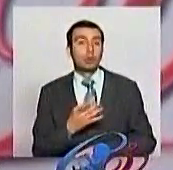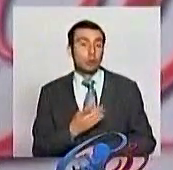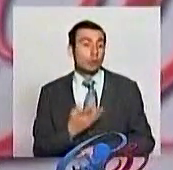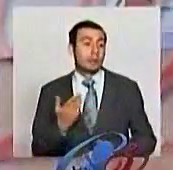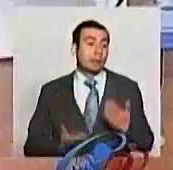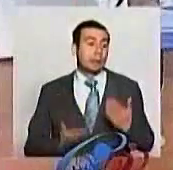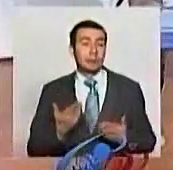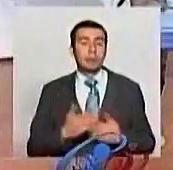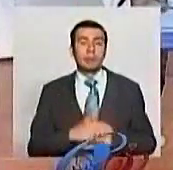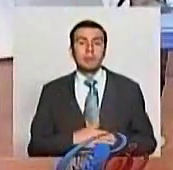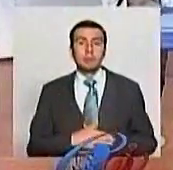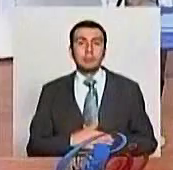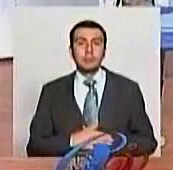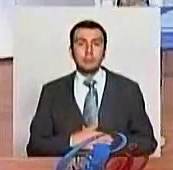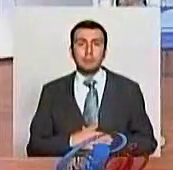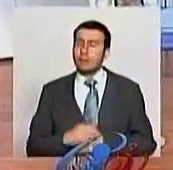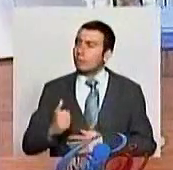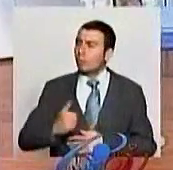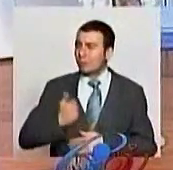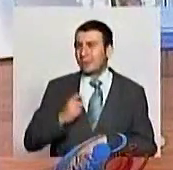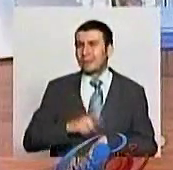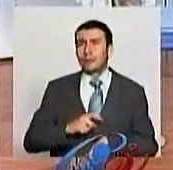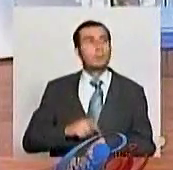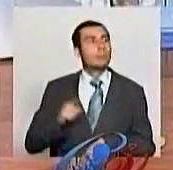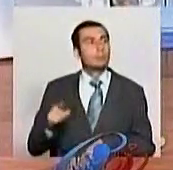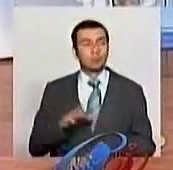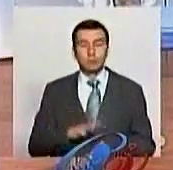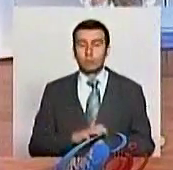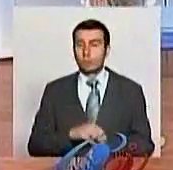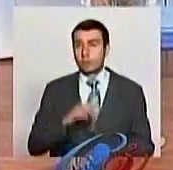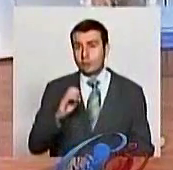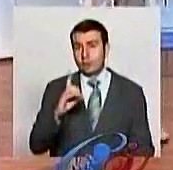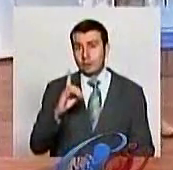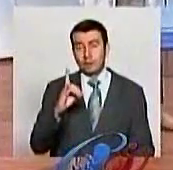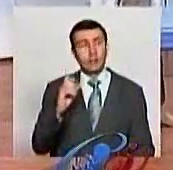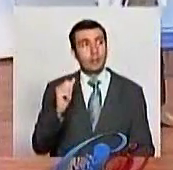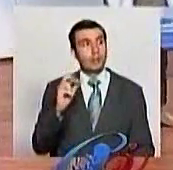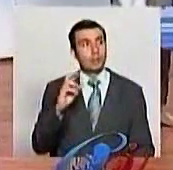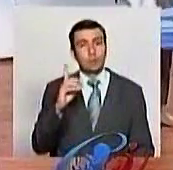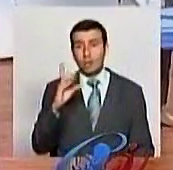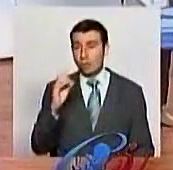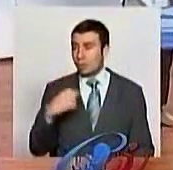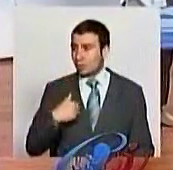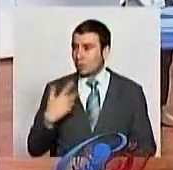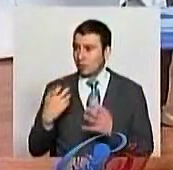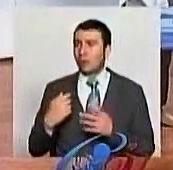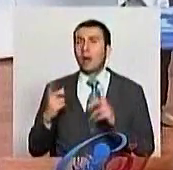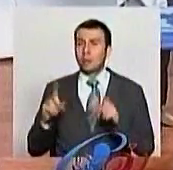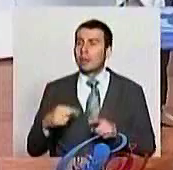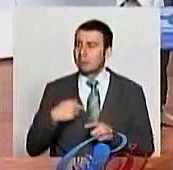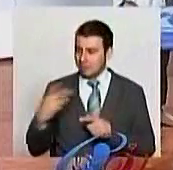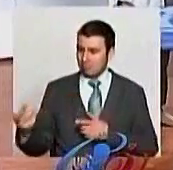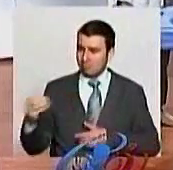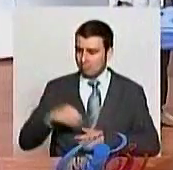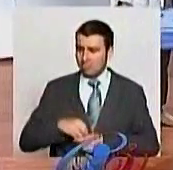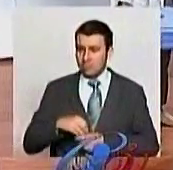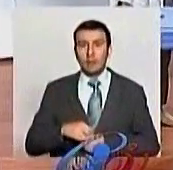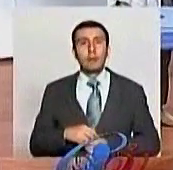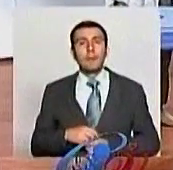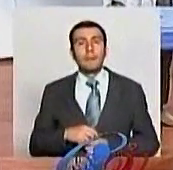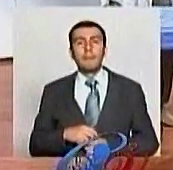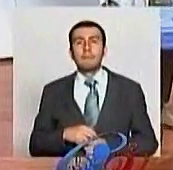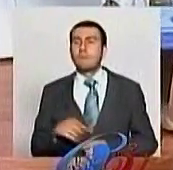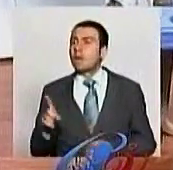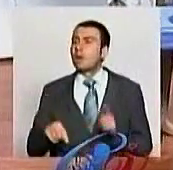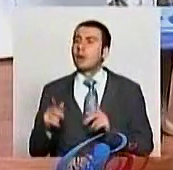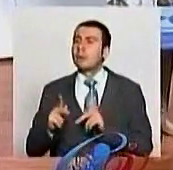a aprovechar el tiempo, doctor Eduardo, me colabora acá, por favor. Yo quiero que me tomen a mí también un electro. Esto no duele, muchas personas creen que esto